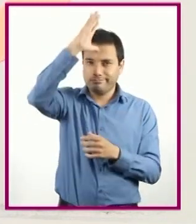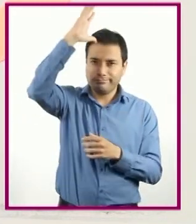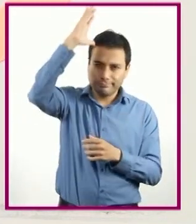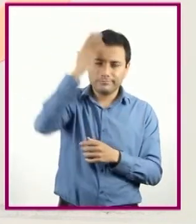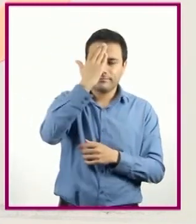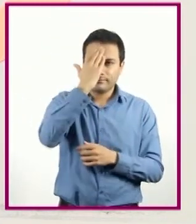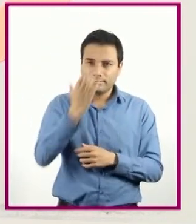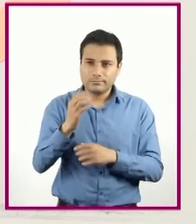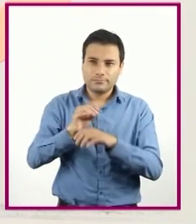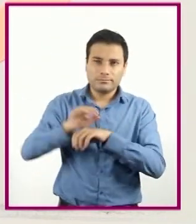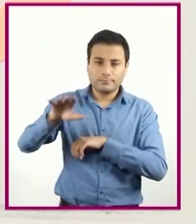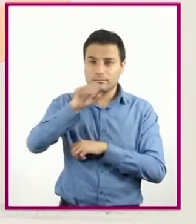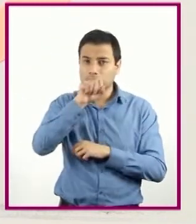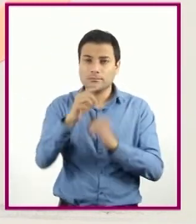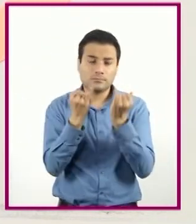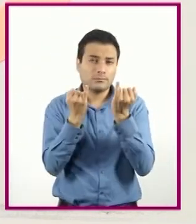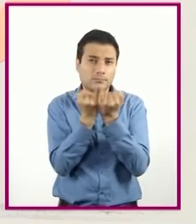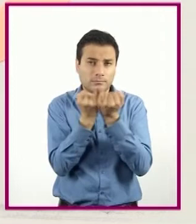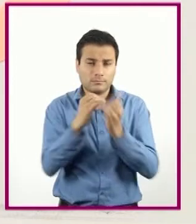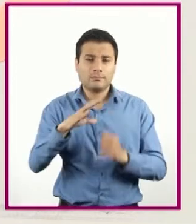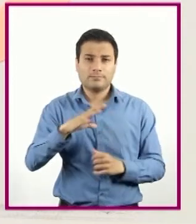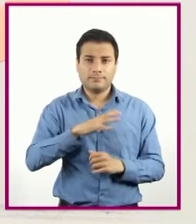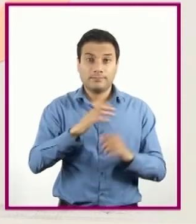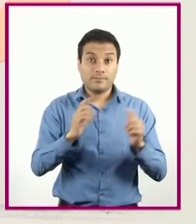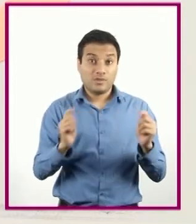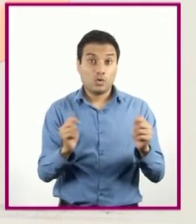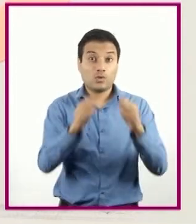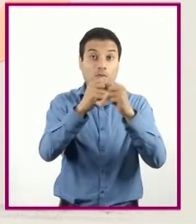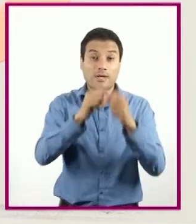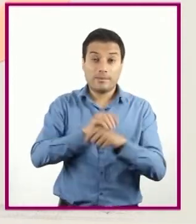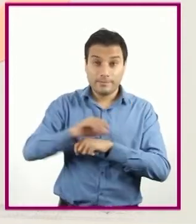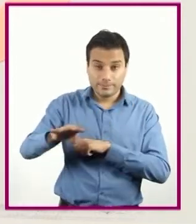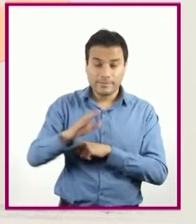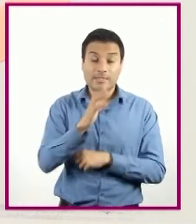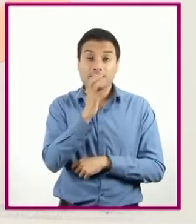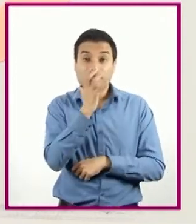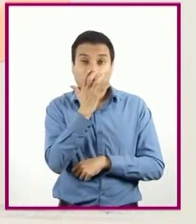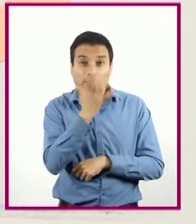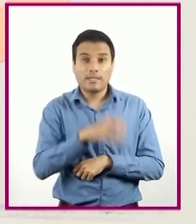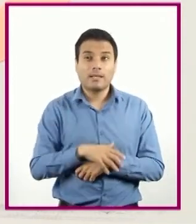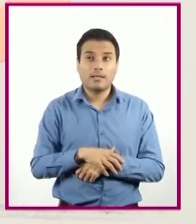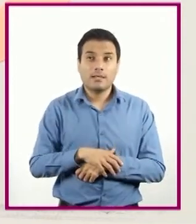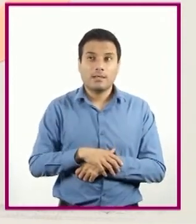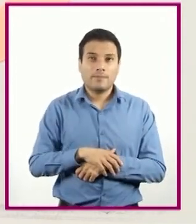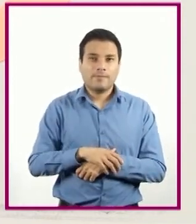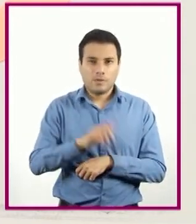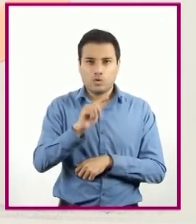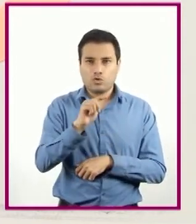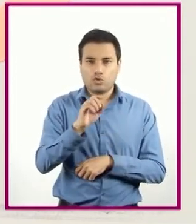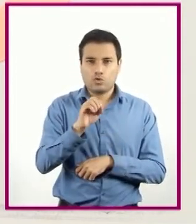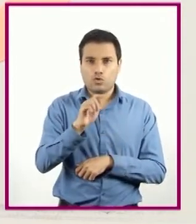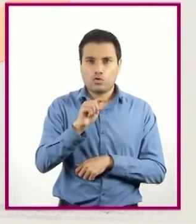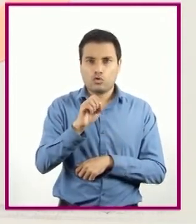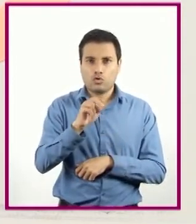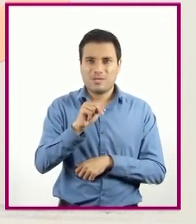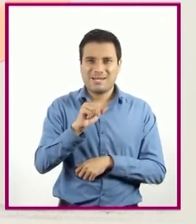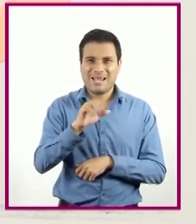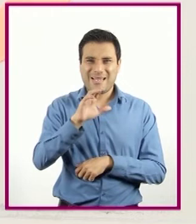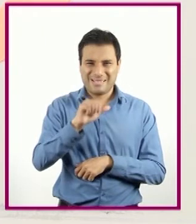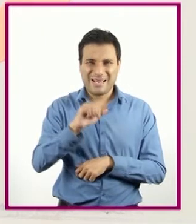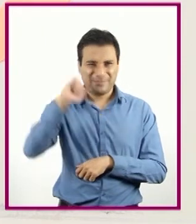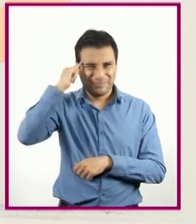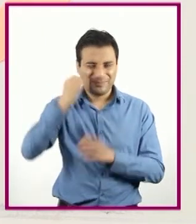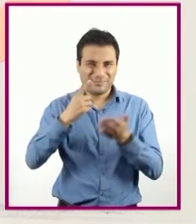observan incluso influencias de la cultura teotihuacana, zapoteca y de la cultura totonaca del Golfo de México. Uno